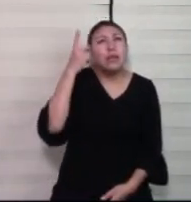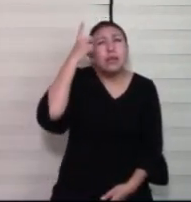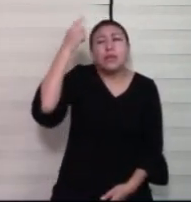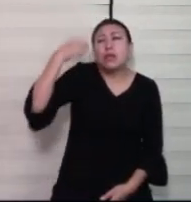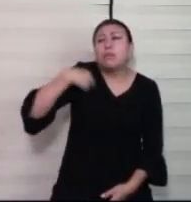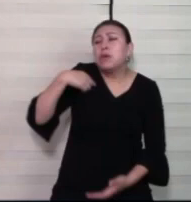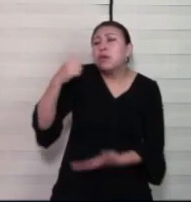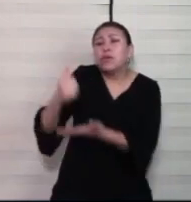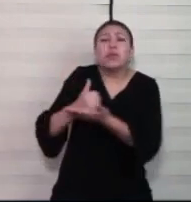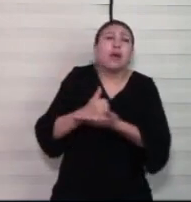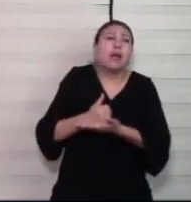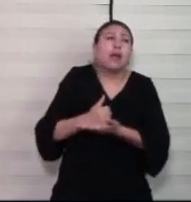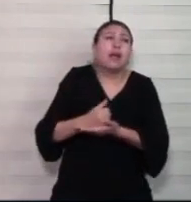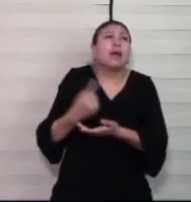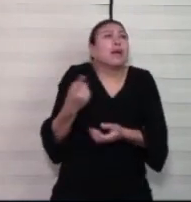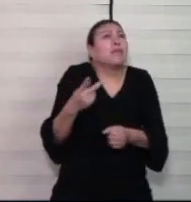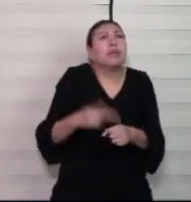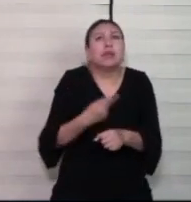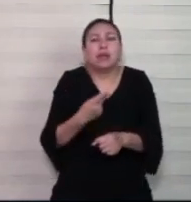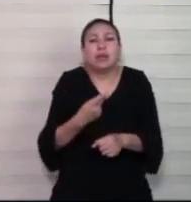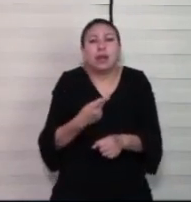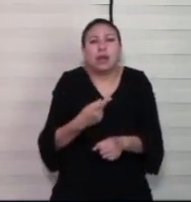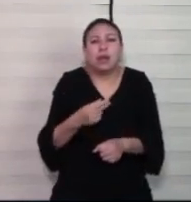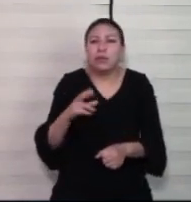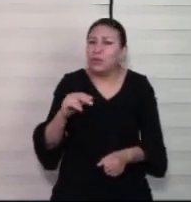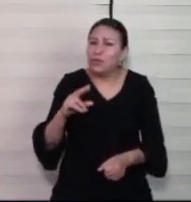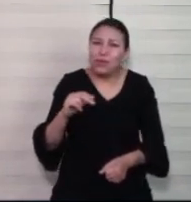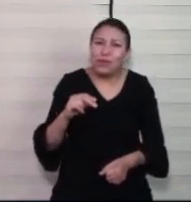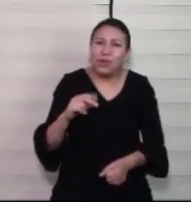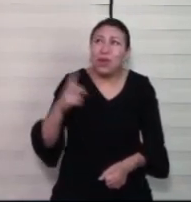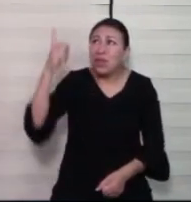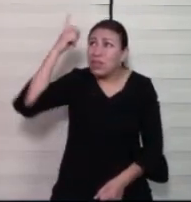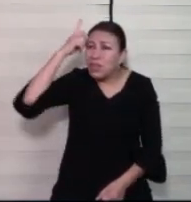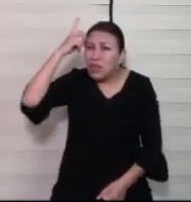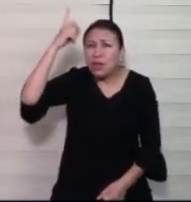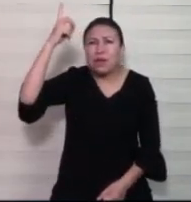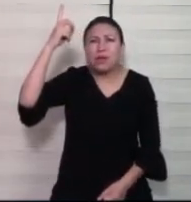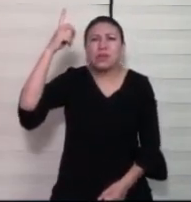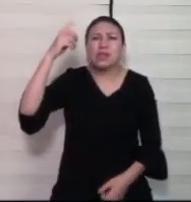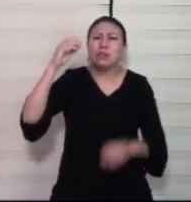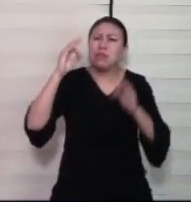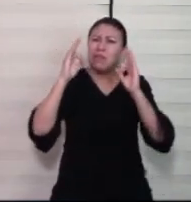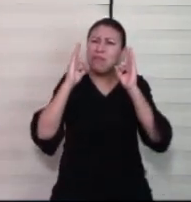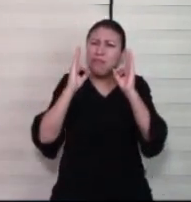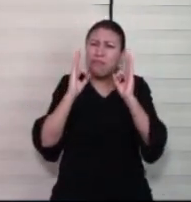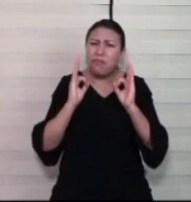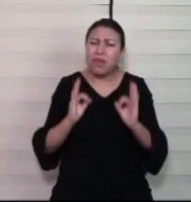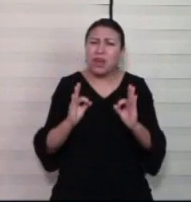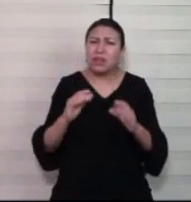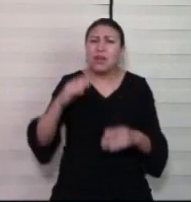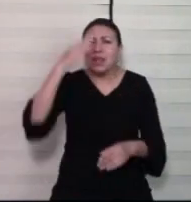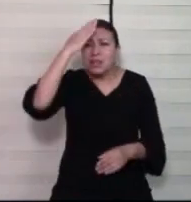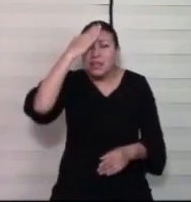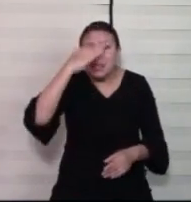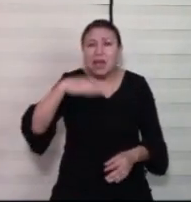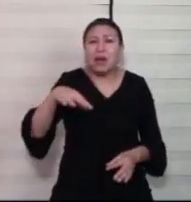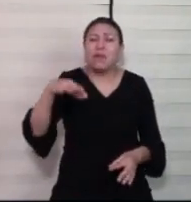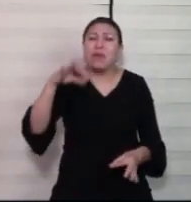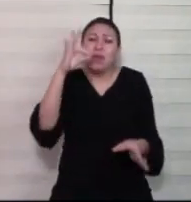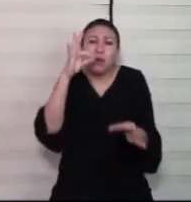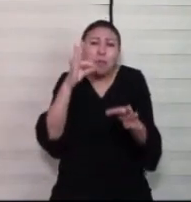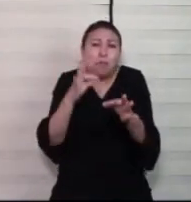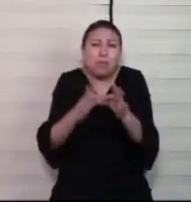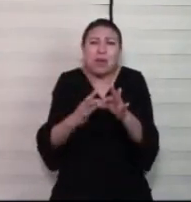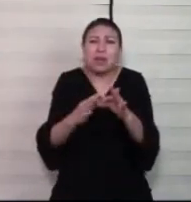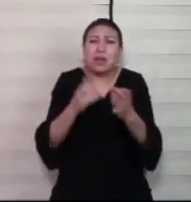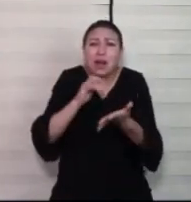hubiera pasado esto. No, no, no. Él sabe lo que es mejor. Él tiene su calendario. Él sabe cuándo es el momento de decir hasta